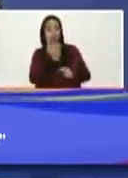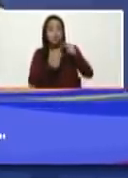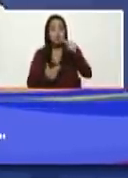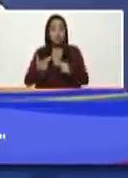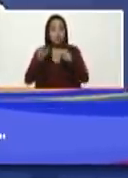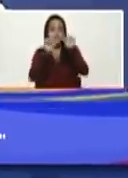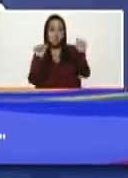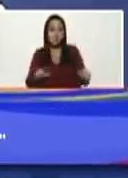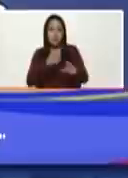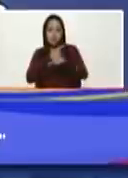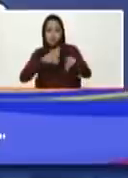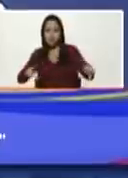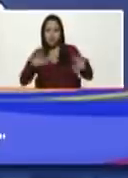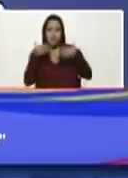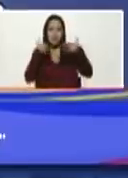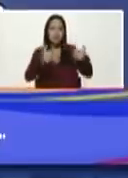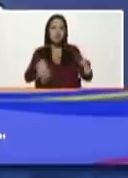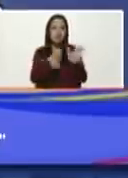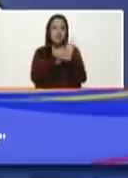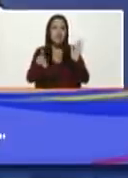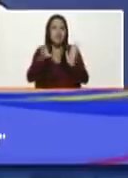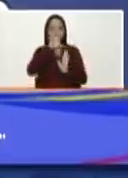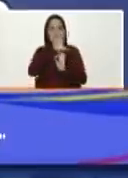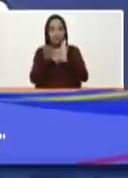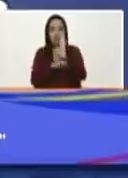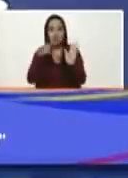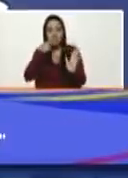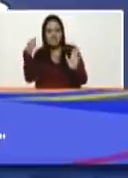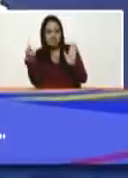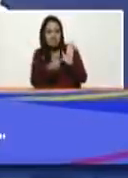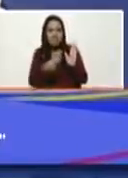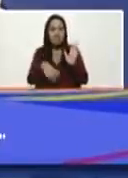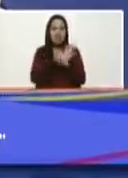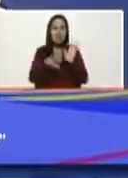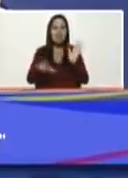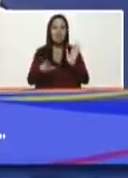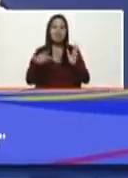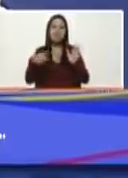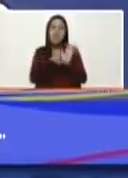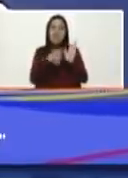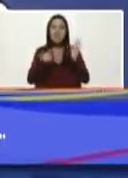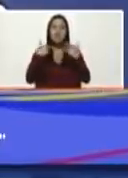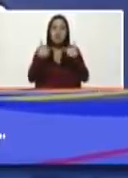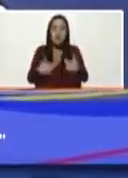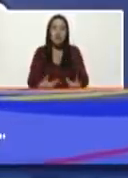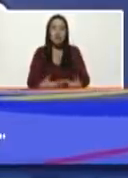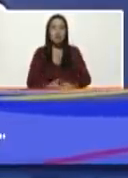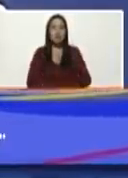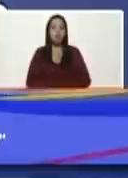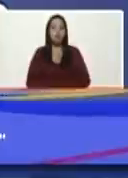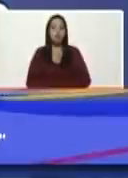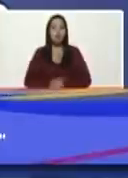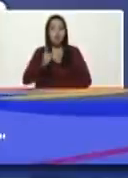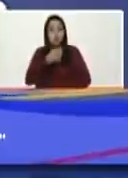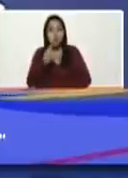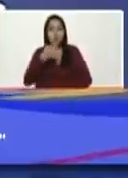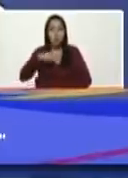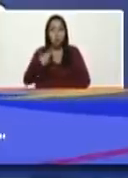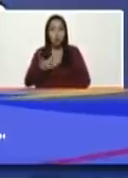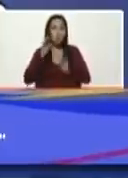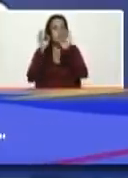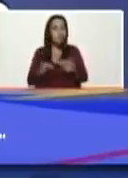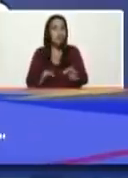La salud es un derecho constitucional, es un derecho humano. Y la única forma de garantizarla